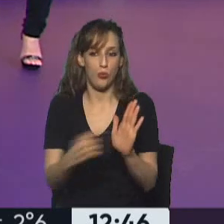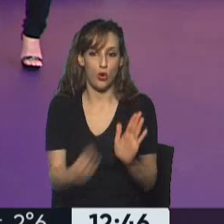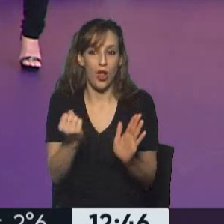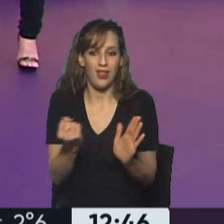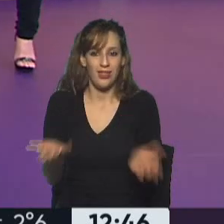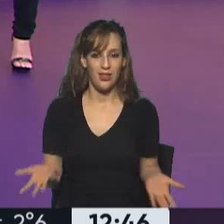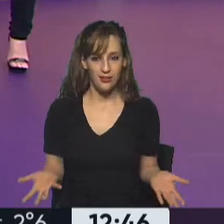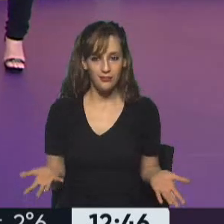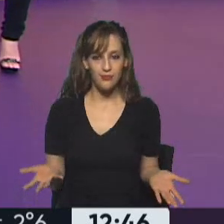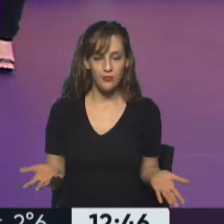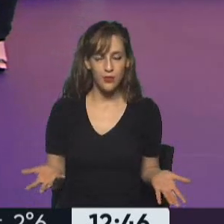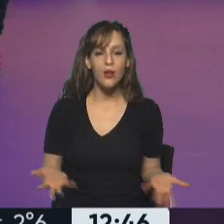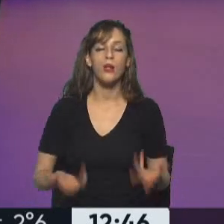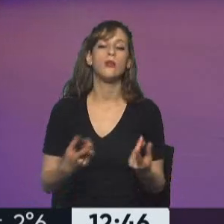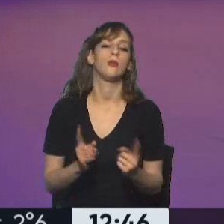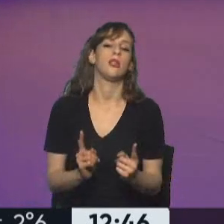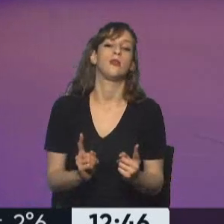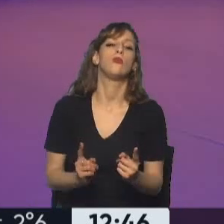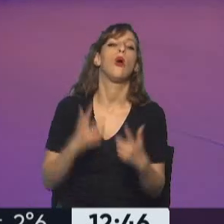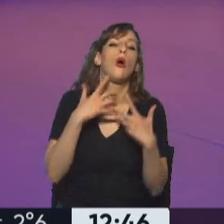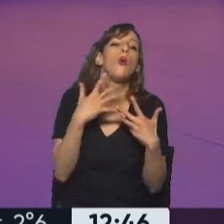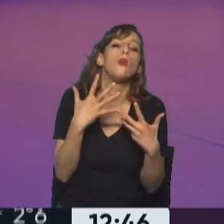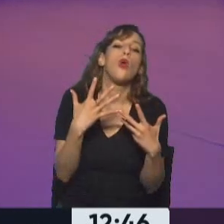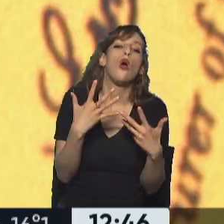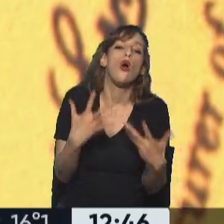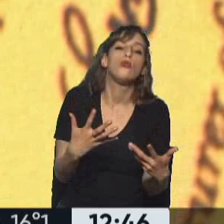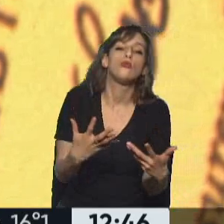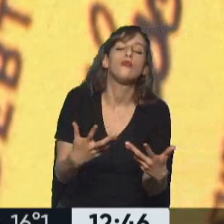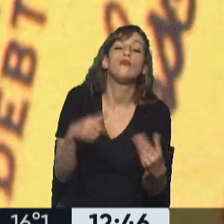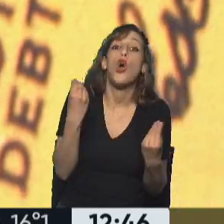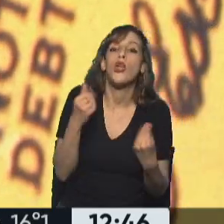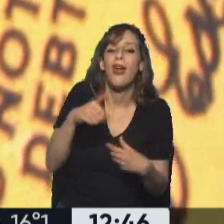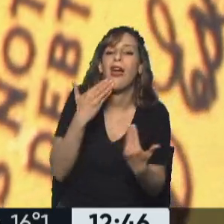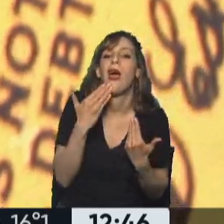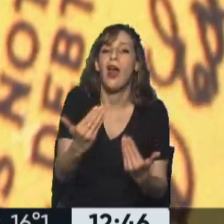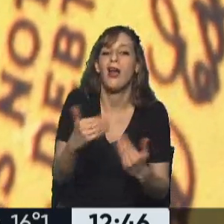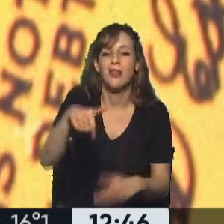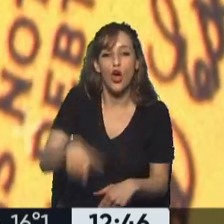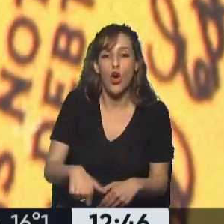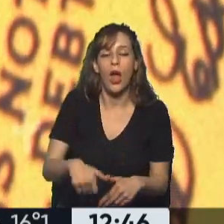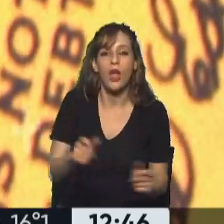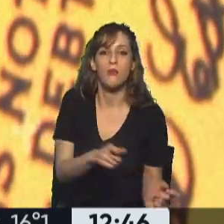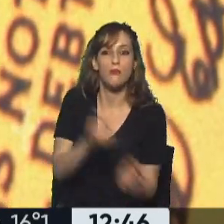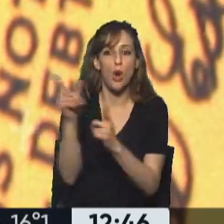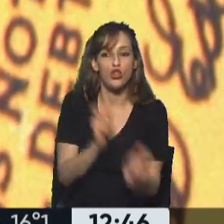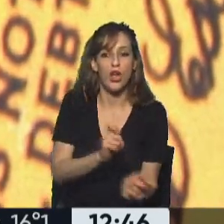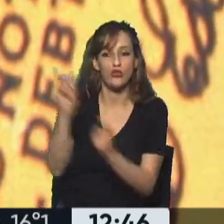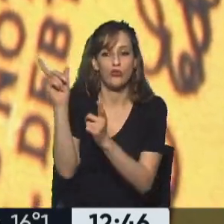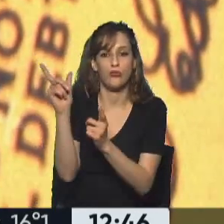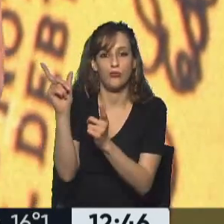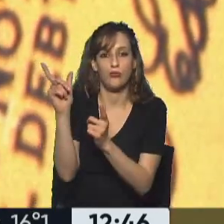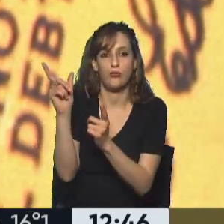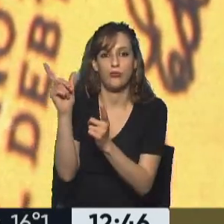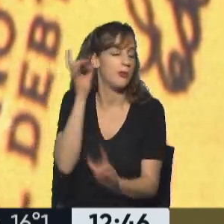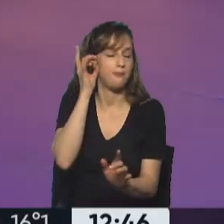que incluyen este dato porque porque están creciendo más rápido las importaciones es decir lo que compramos que lo que vendemos pero hoy tenemos este dato